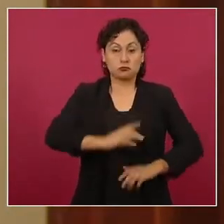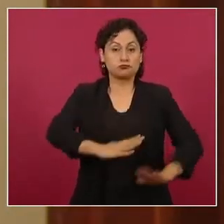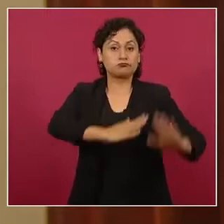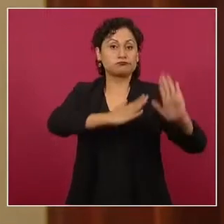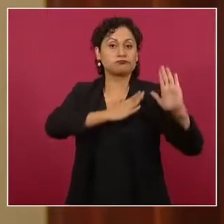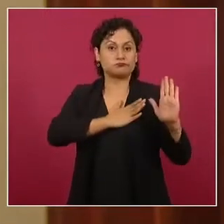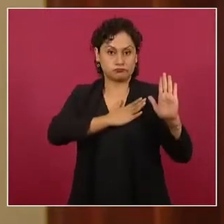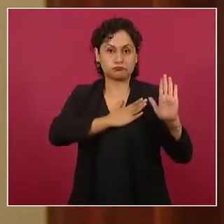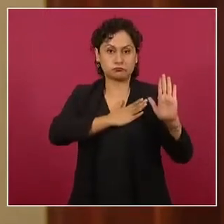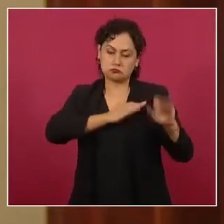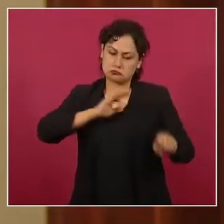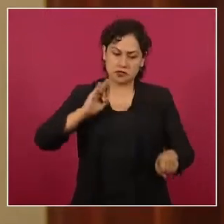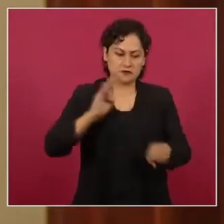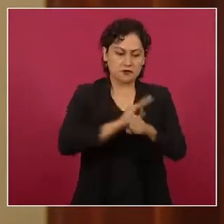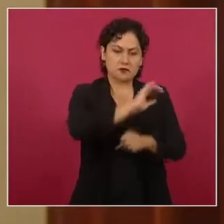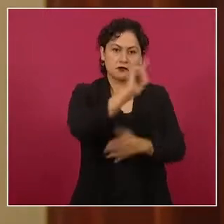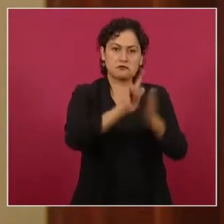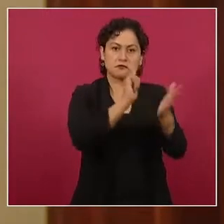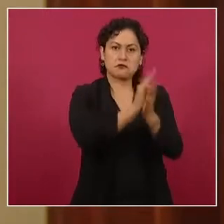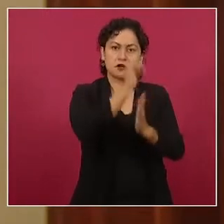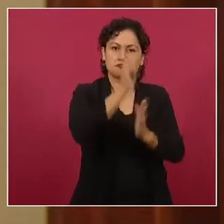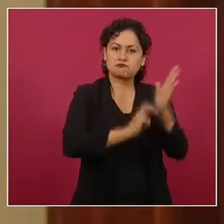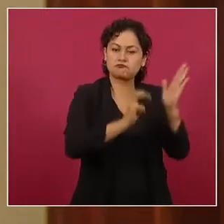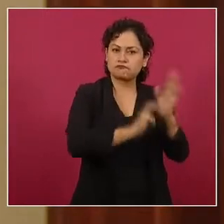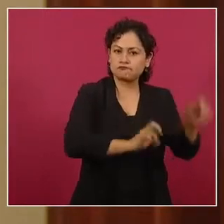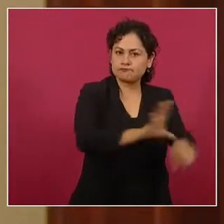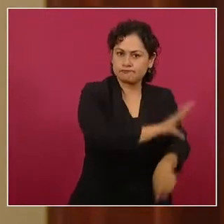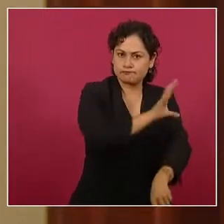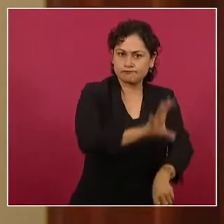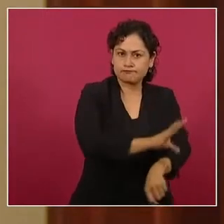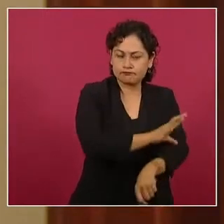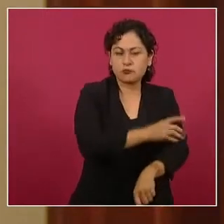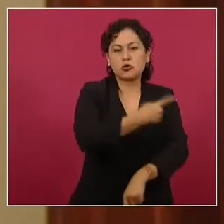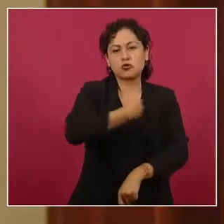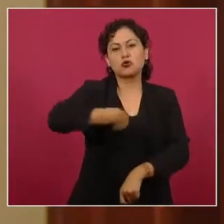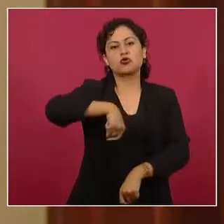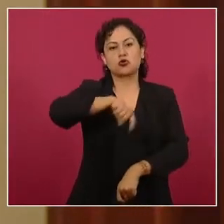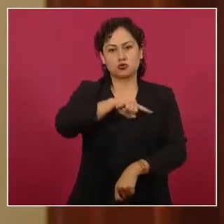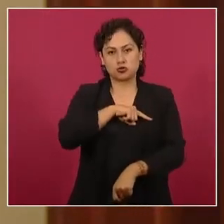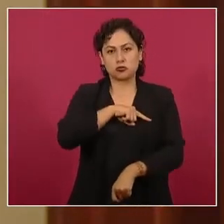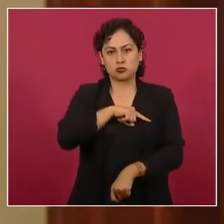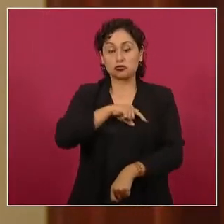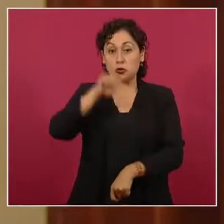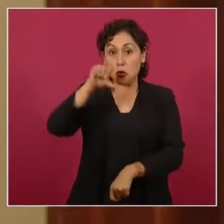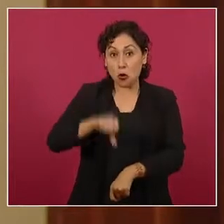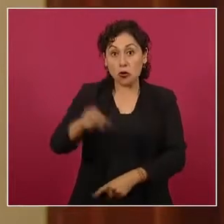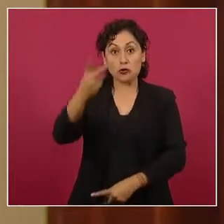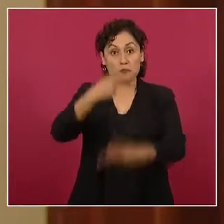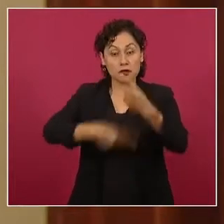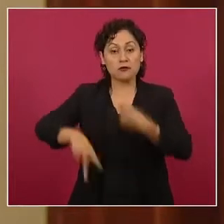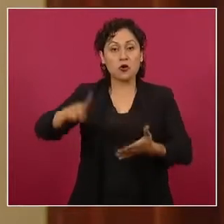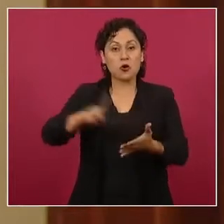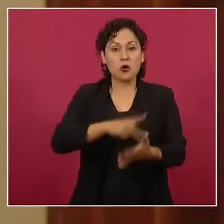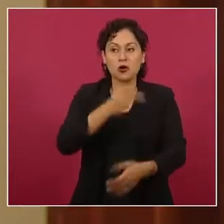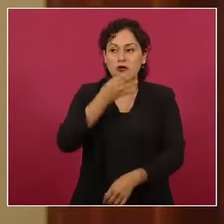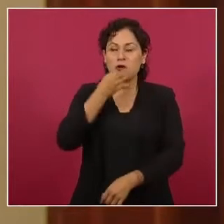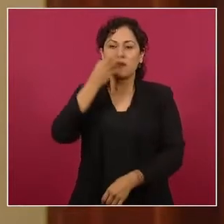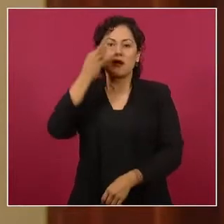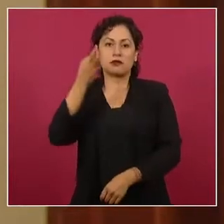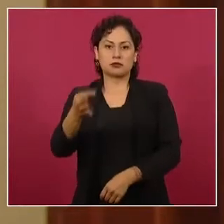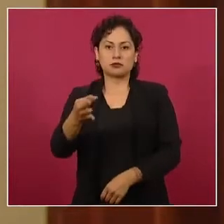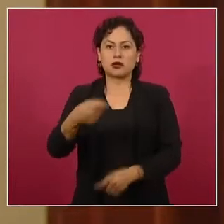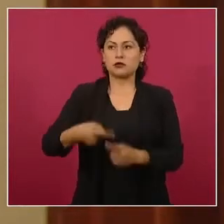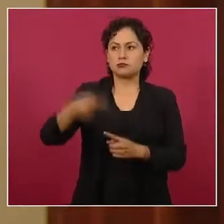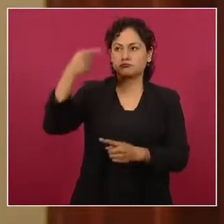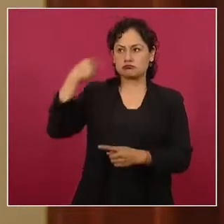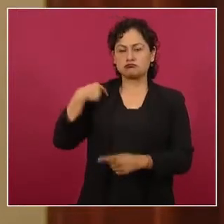iniciativa de reforma eléctrica, compromiso que hoy venimos a informarle, cumplimos, señor presidente. Cumplimos socializándolo